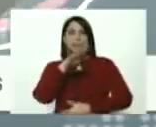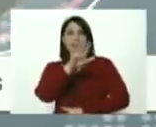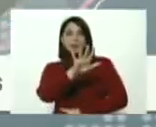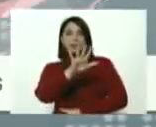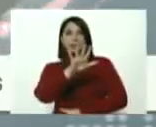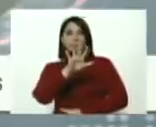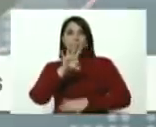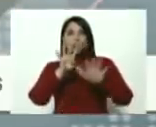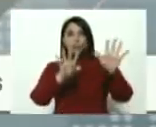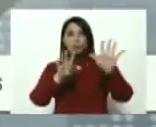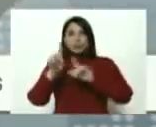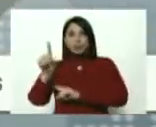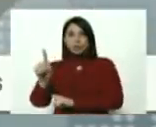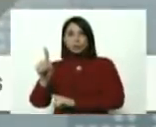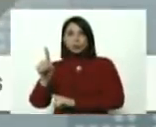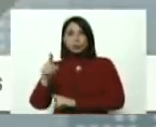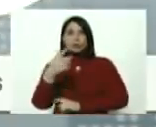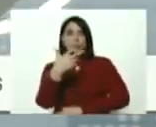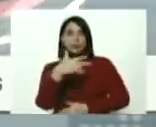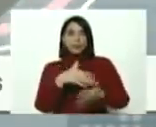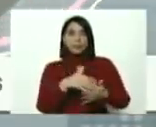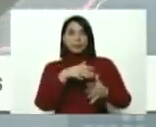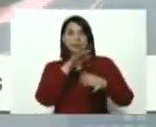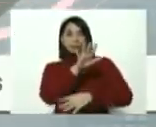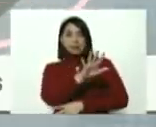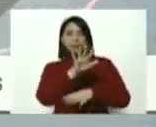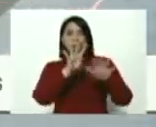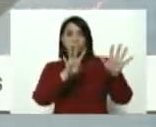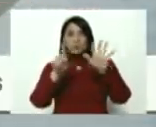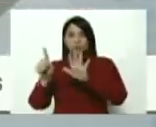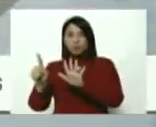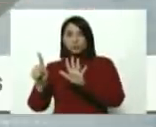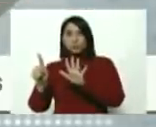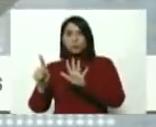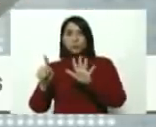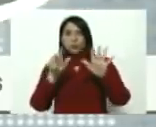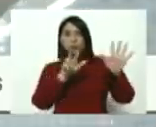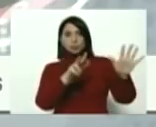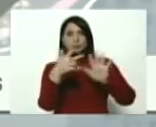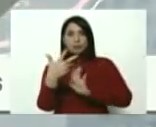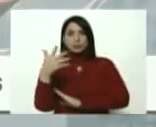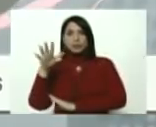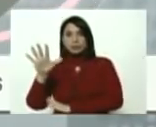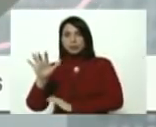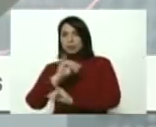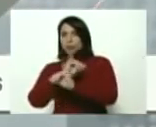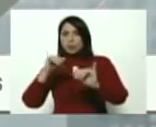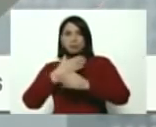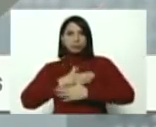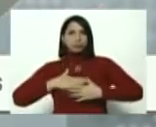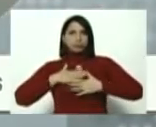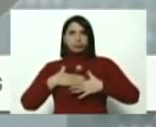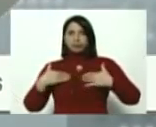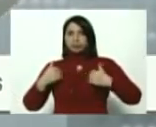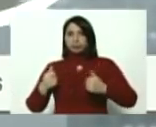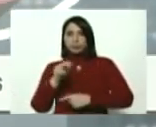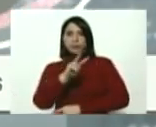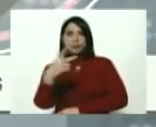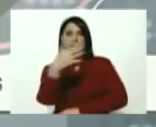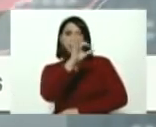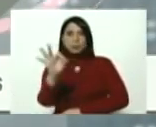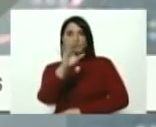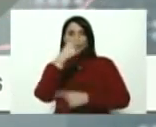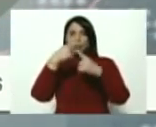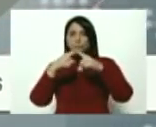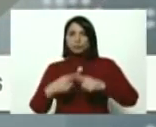3.591 casos. De esos 3.591 casos, 835 ya están plenamente recuperados, el 23% del